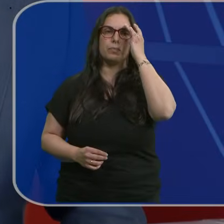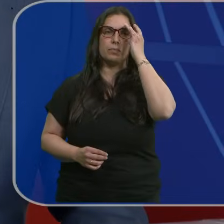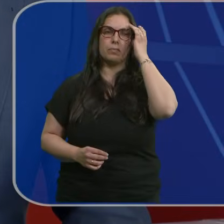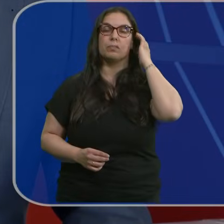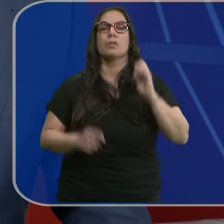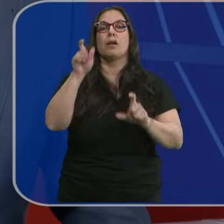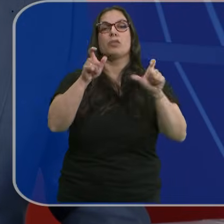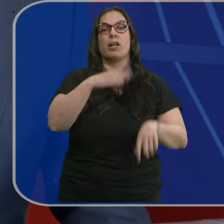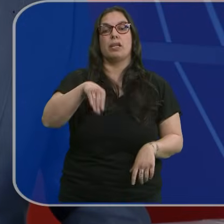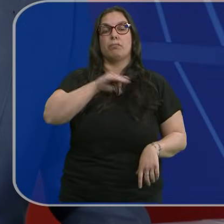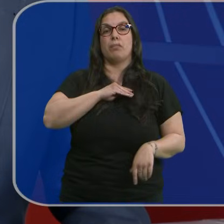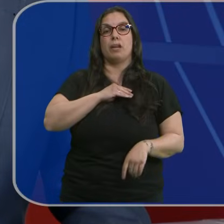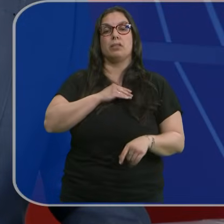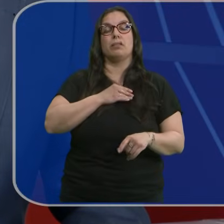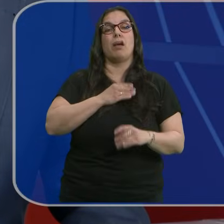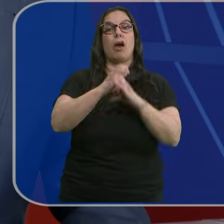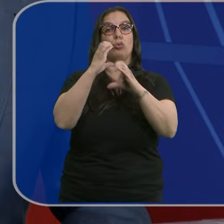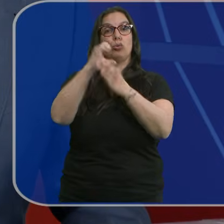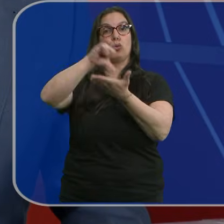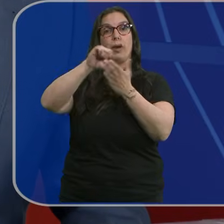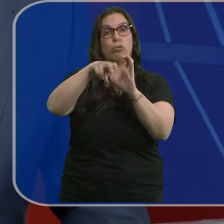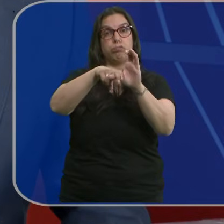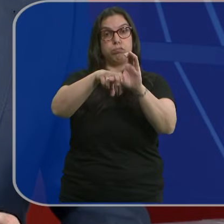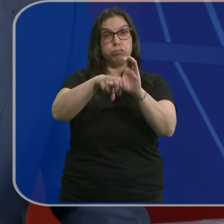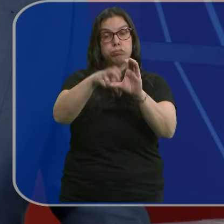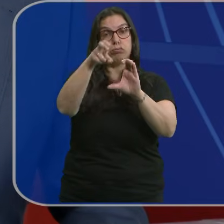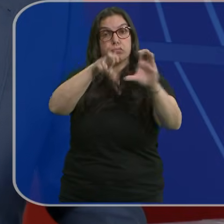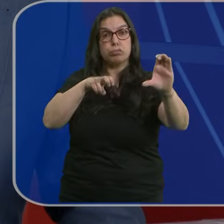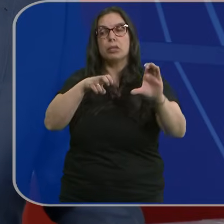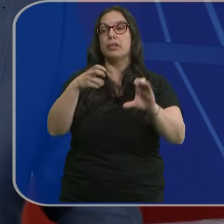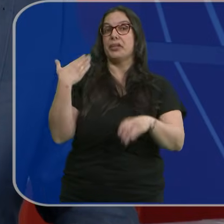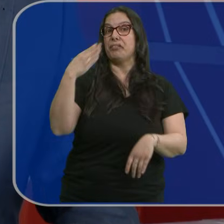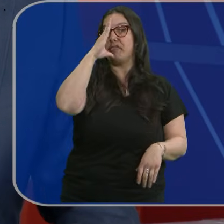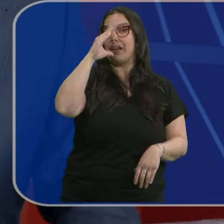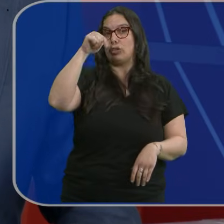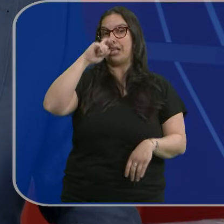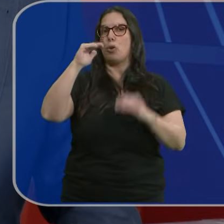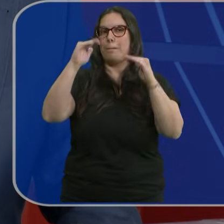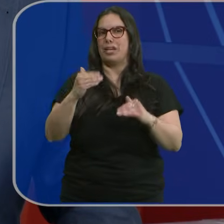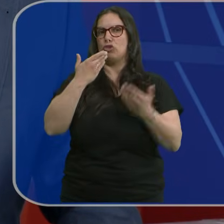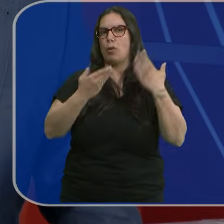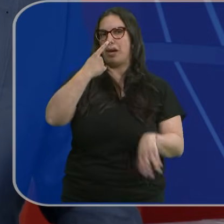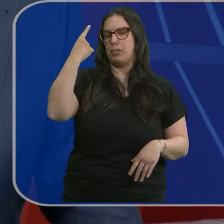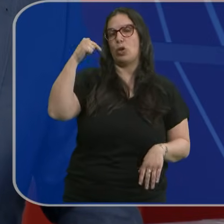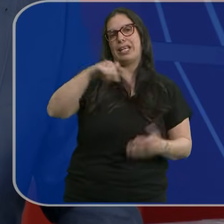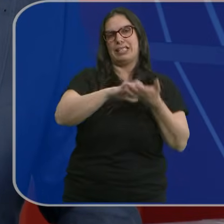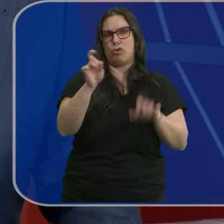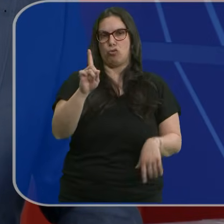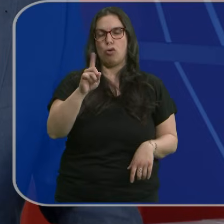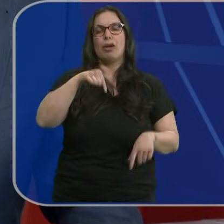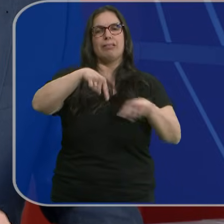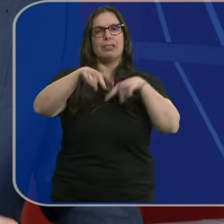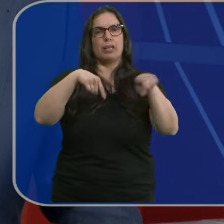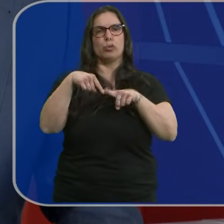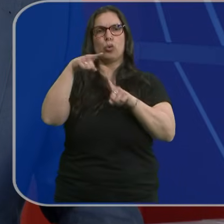El número de españoles que viajó en autobús urbano en el mes de febrero bajó con respecto al mismo periodo del año pasado. No fue así en Castilla y León, donde este